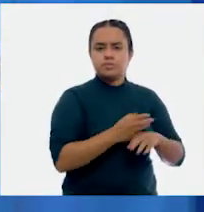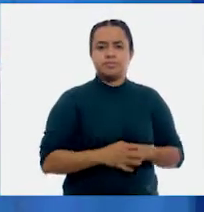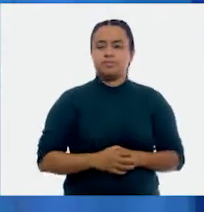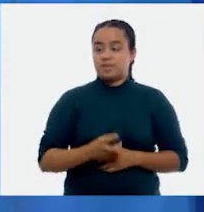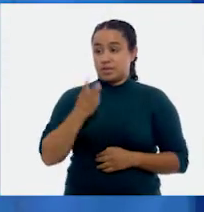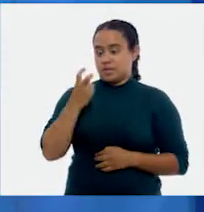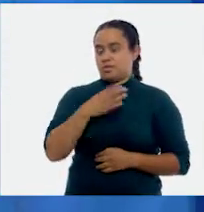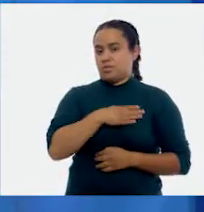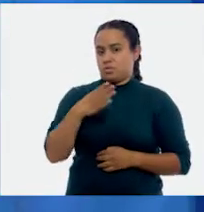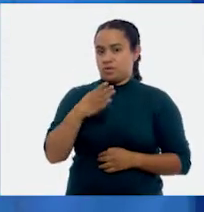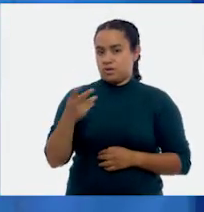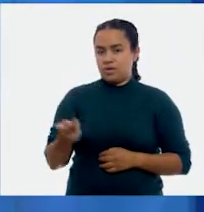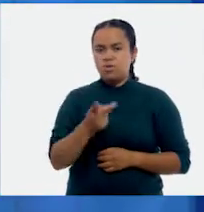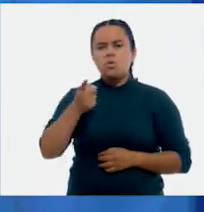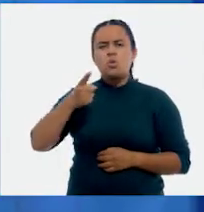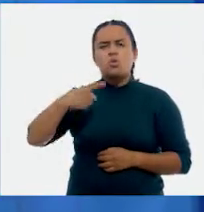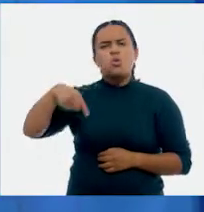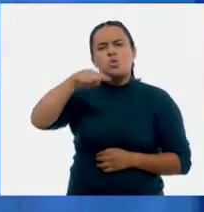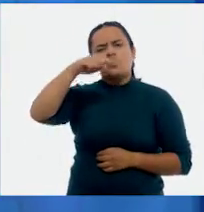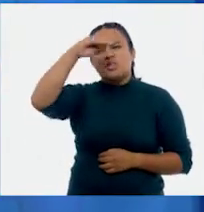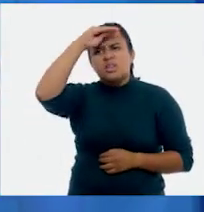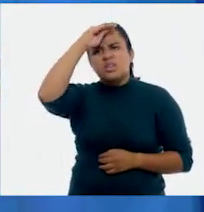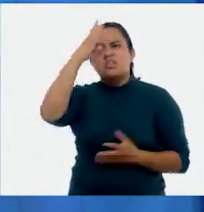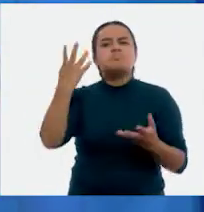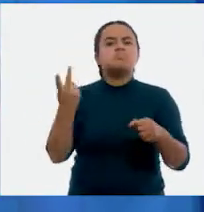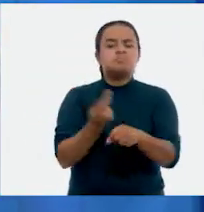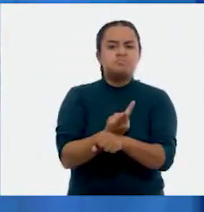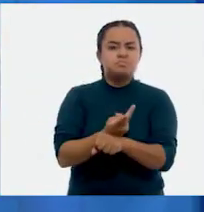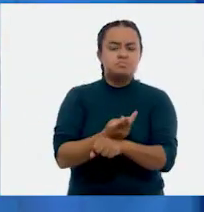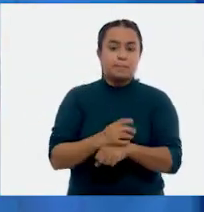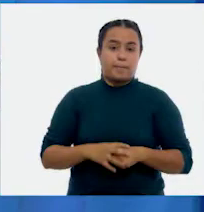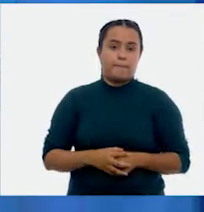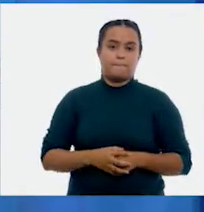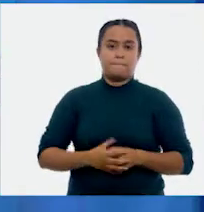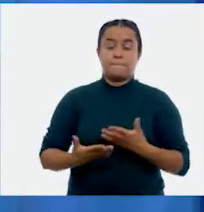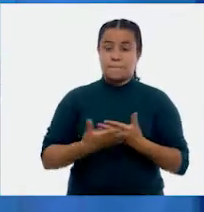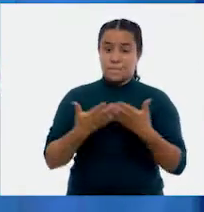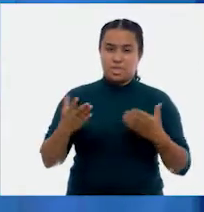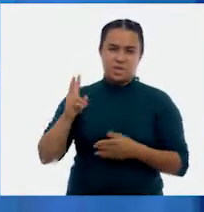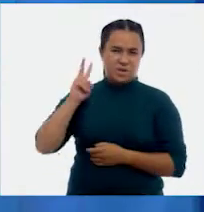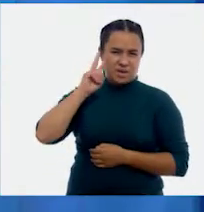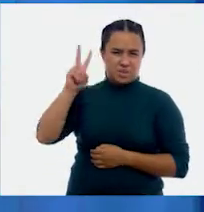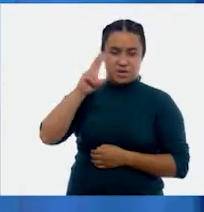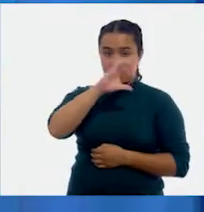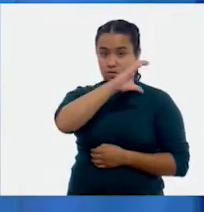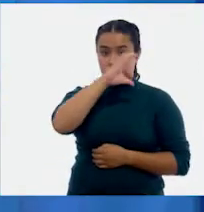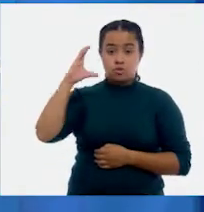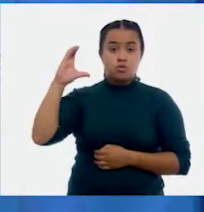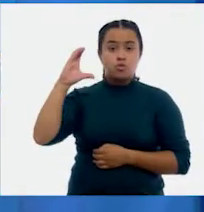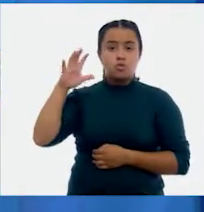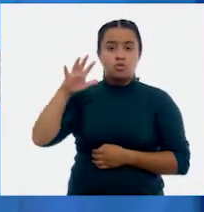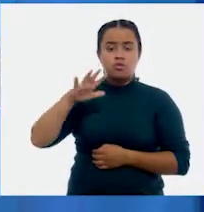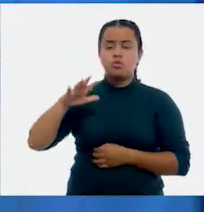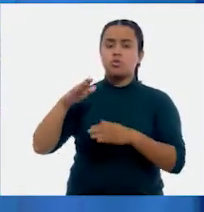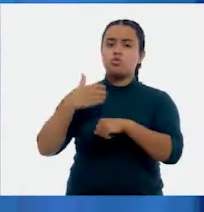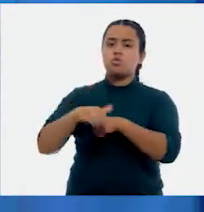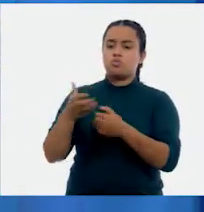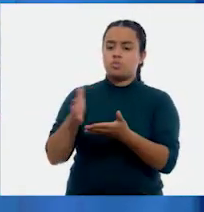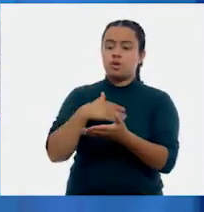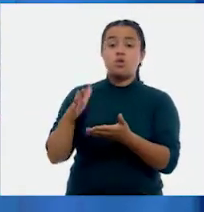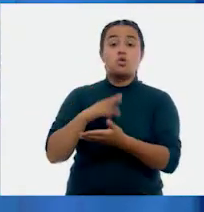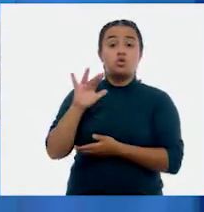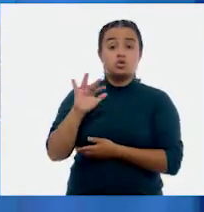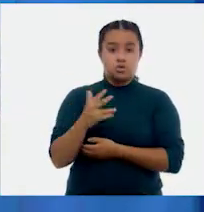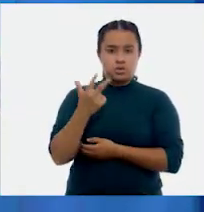Ustedes en casa, ¿qué creen que sucedería? Veamos esta fotografía de los manglares de la página